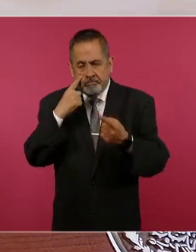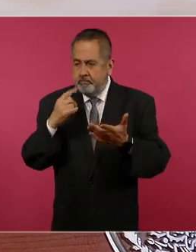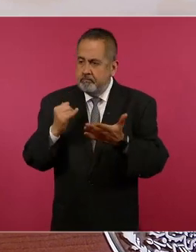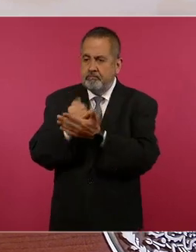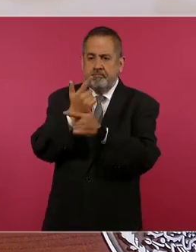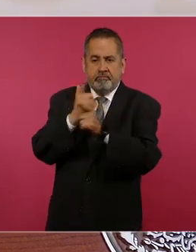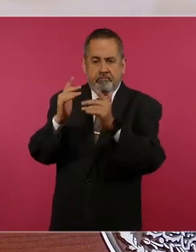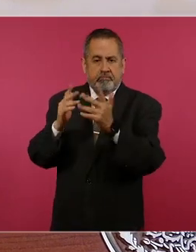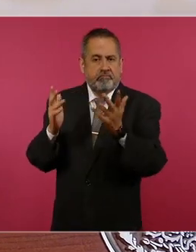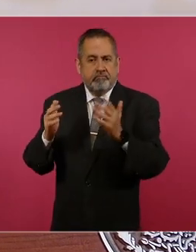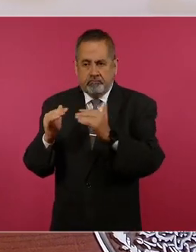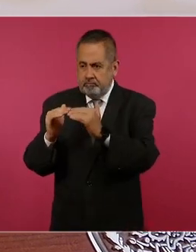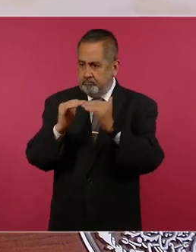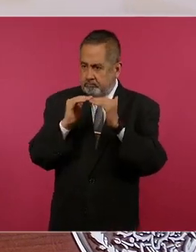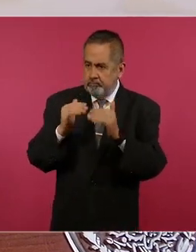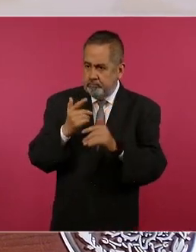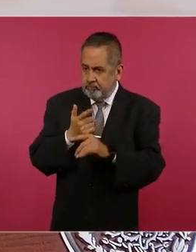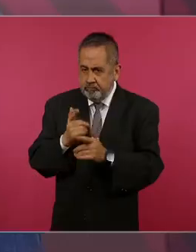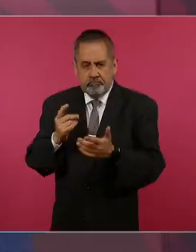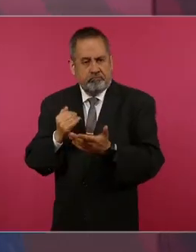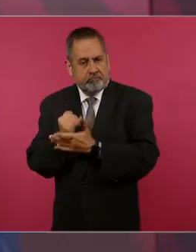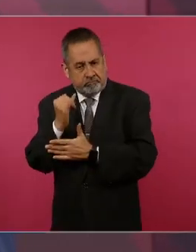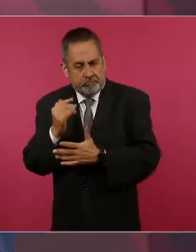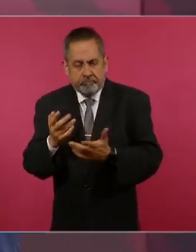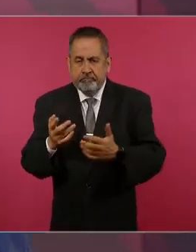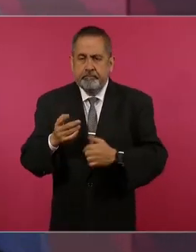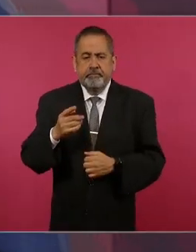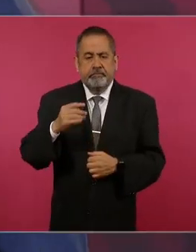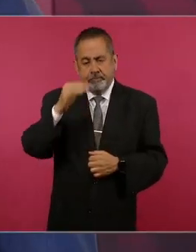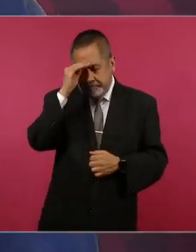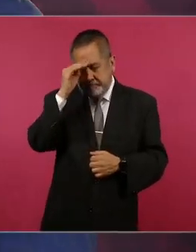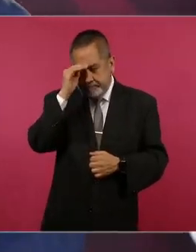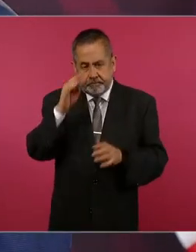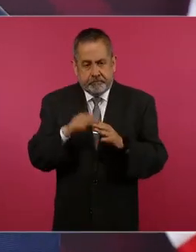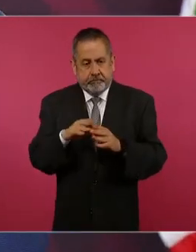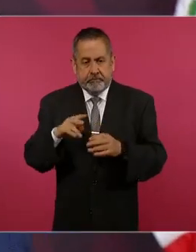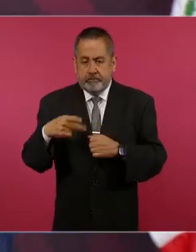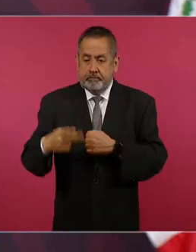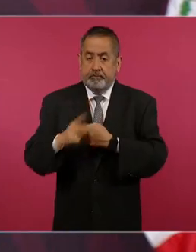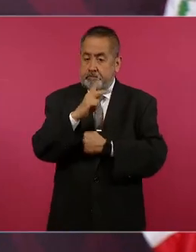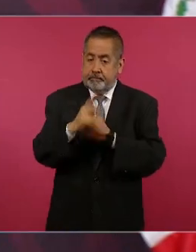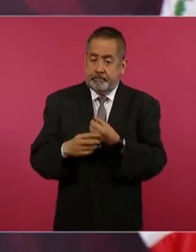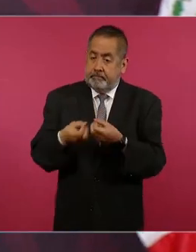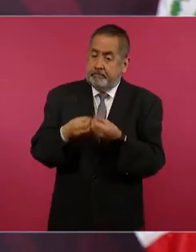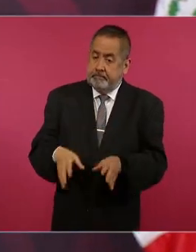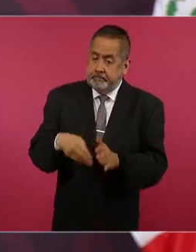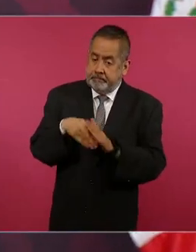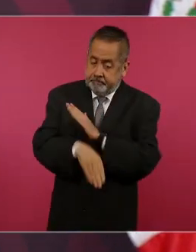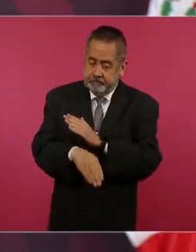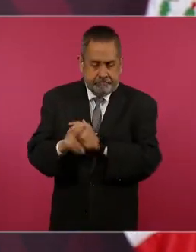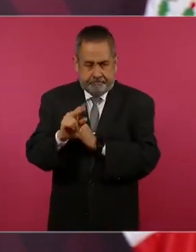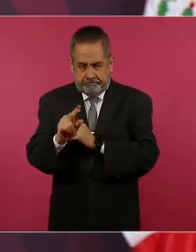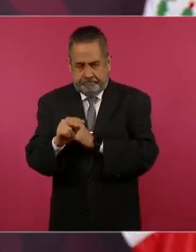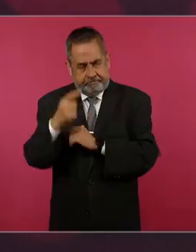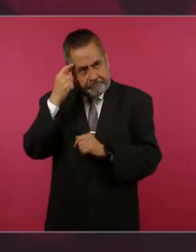pensar que está de por medio el país y